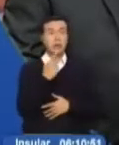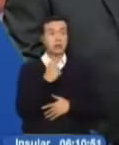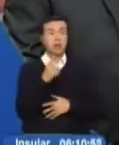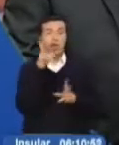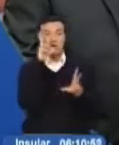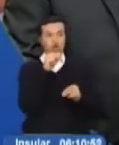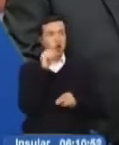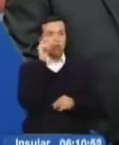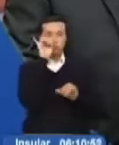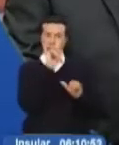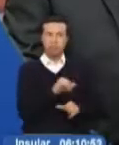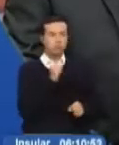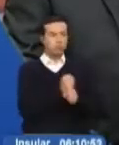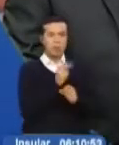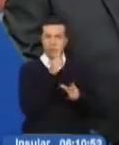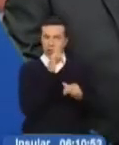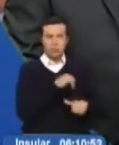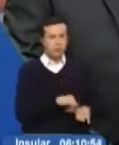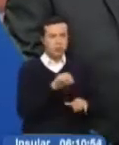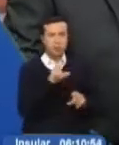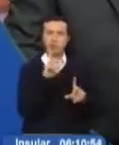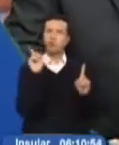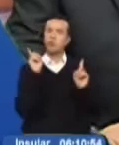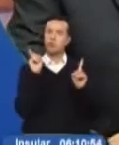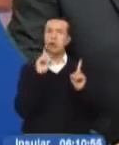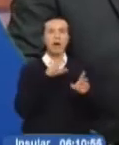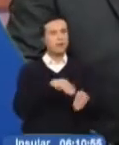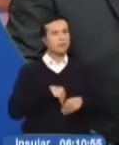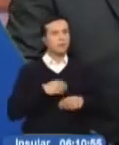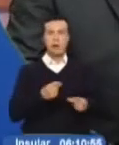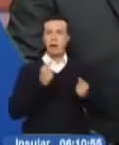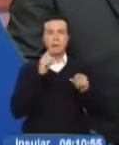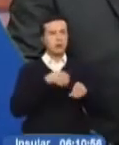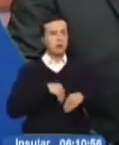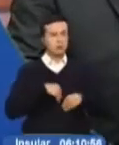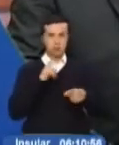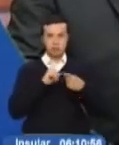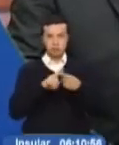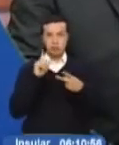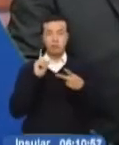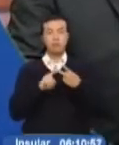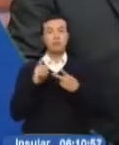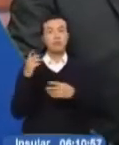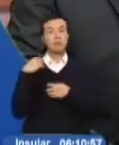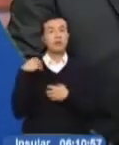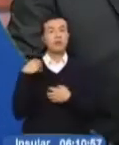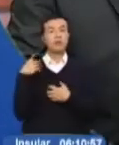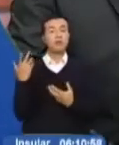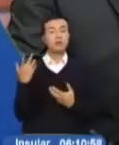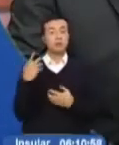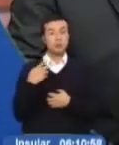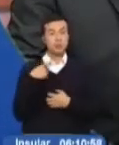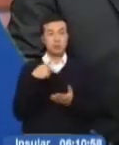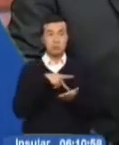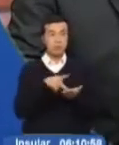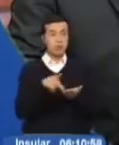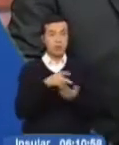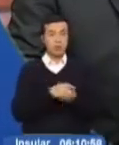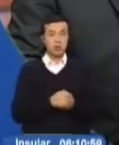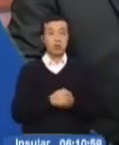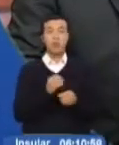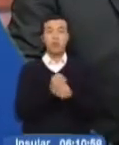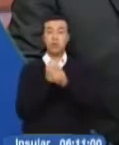obligarle a que se mantenga trabajando tiene que aceptarlo de manera inmediata número 2 garantiza este pago y